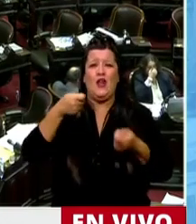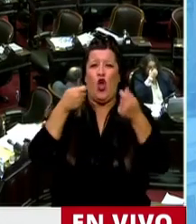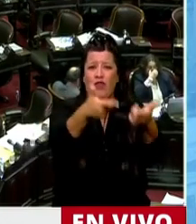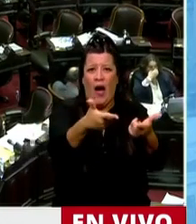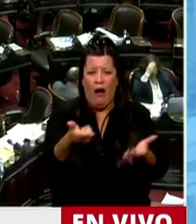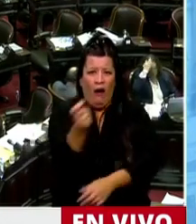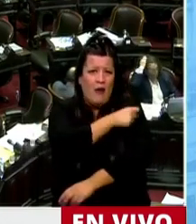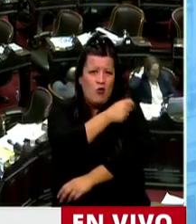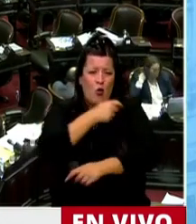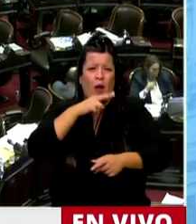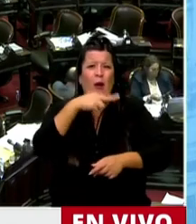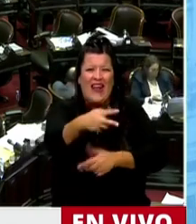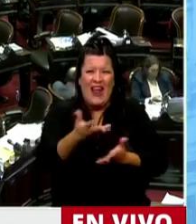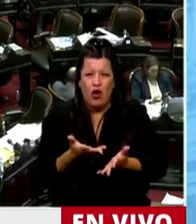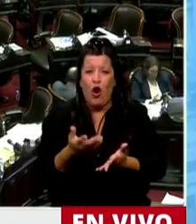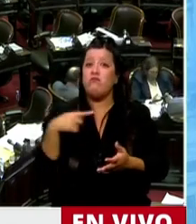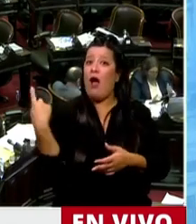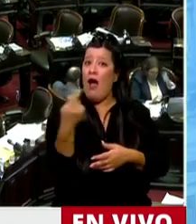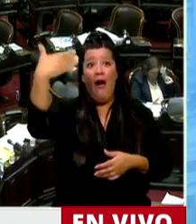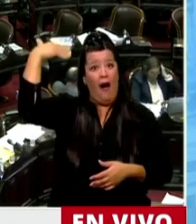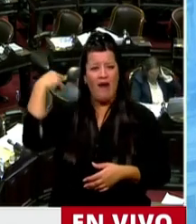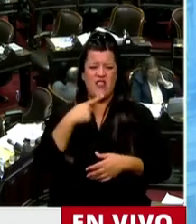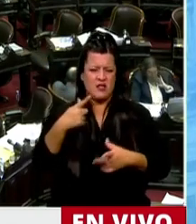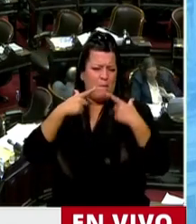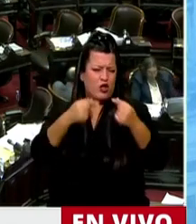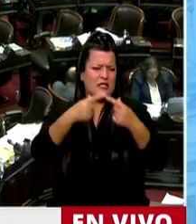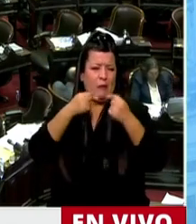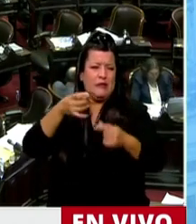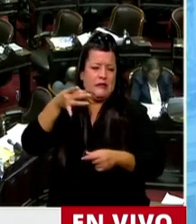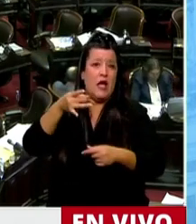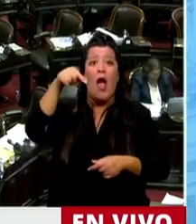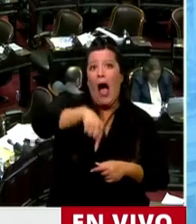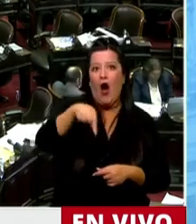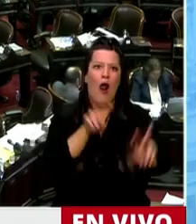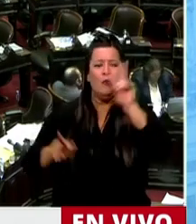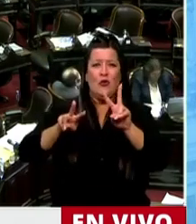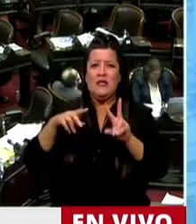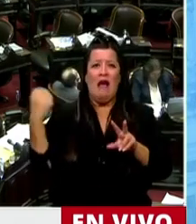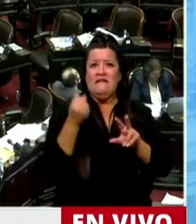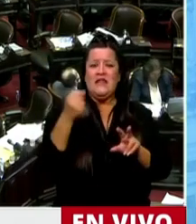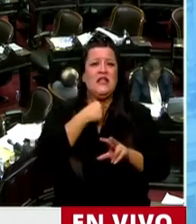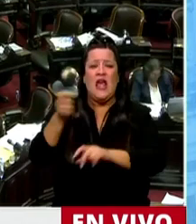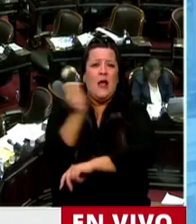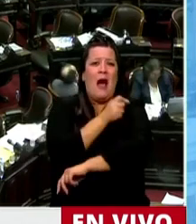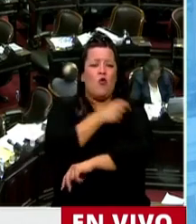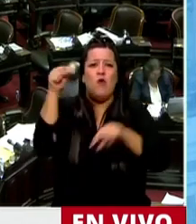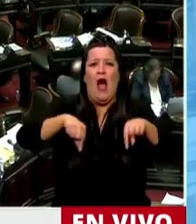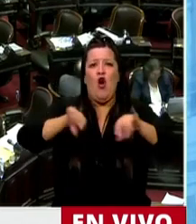ahora muchos de esos que se quejaban y que atacaban, ahora andan buscando la vacuna de alguna manera